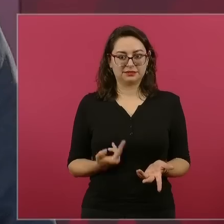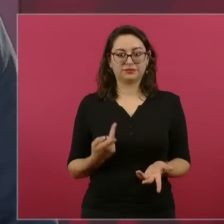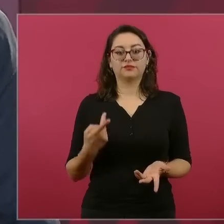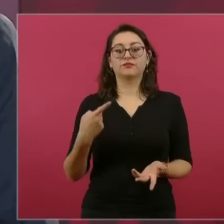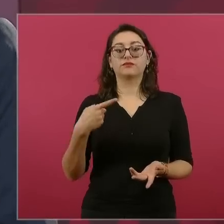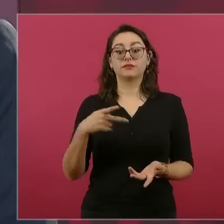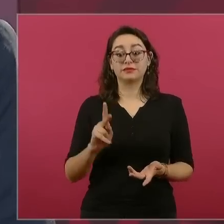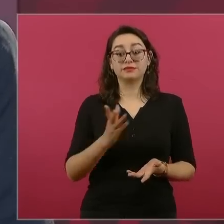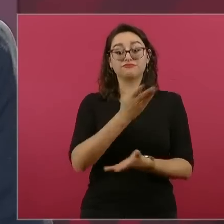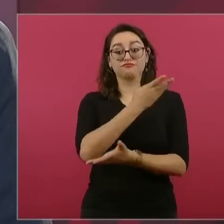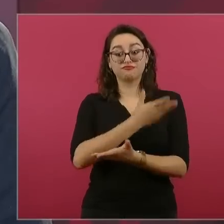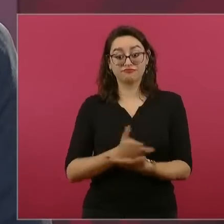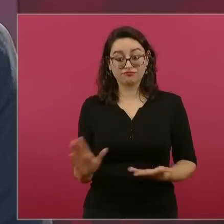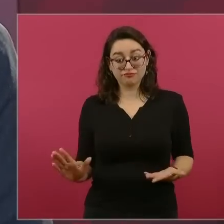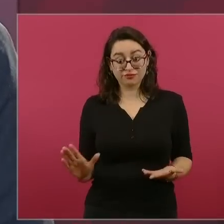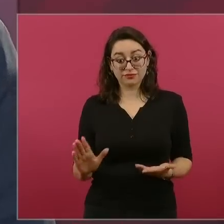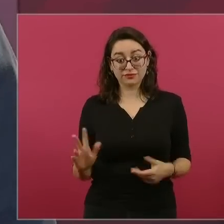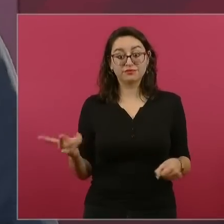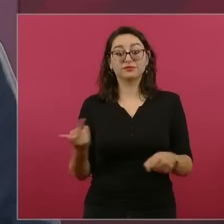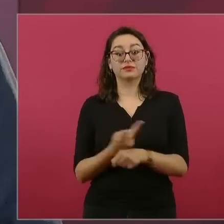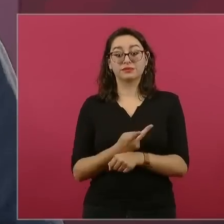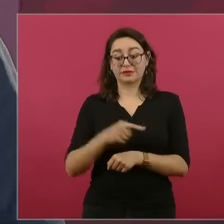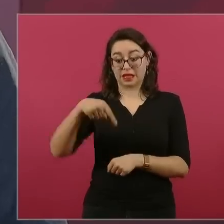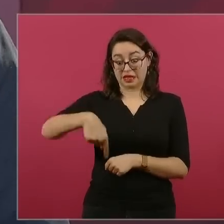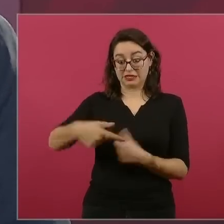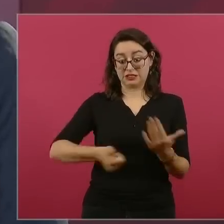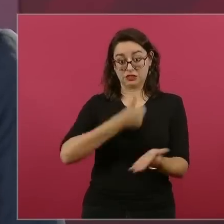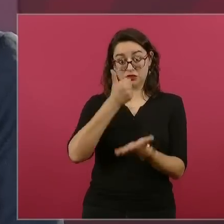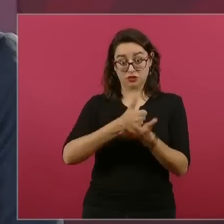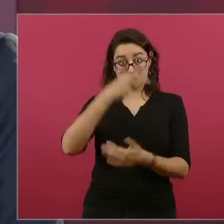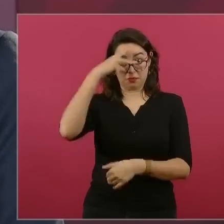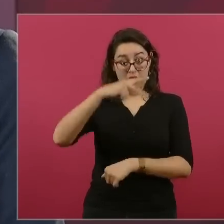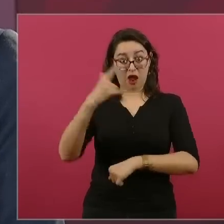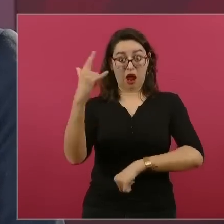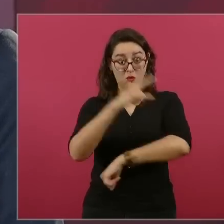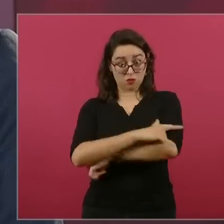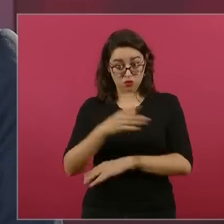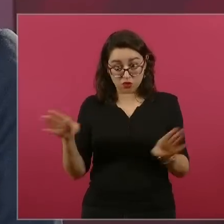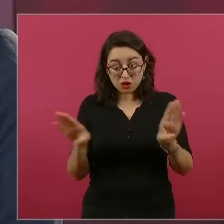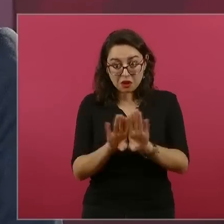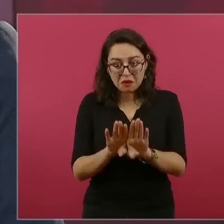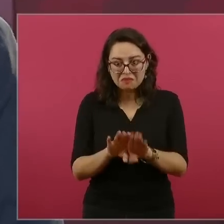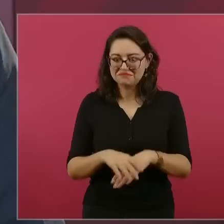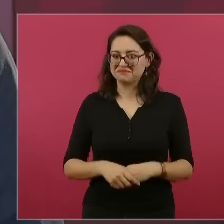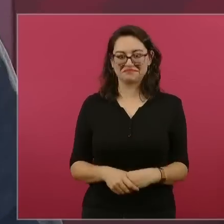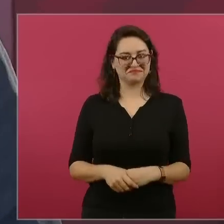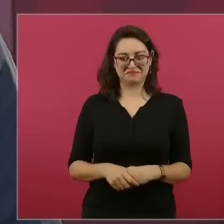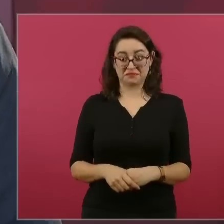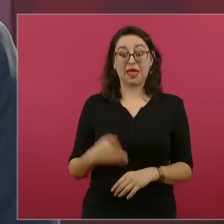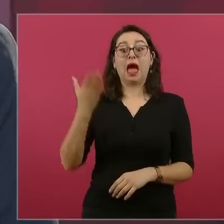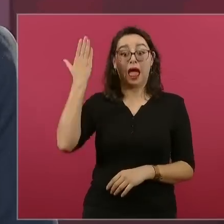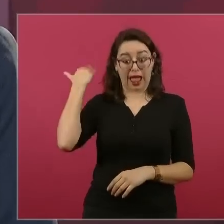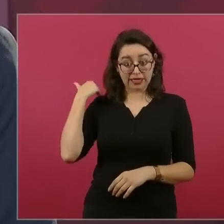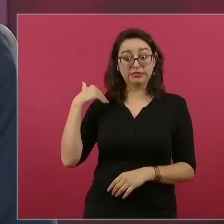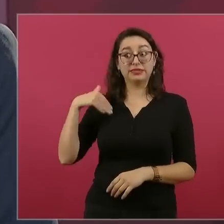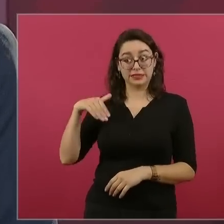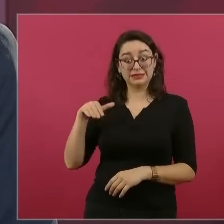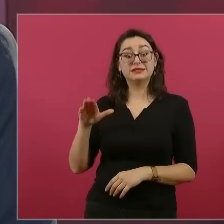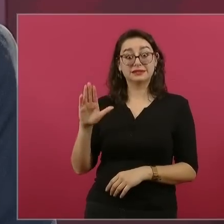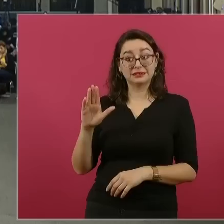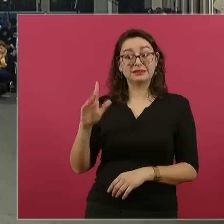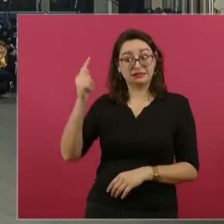no se cerró el aeropuerto de la Ciudad de México. que lo iban a cerrar.